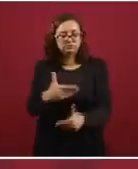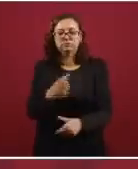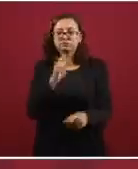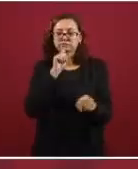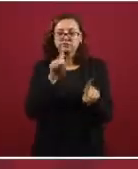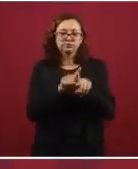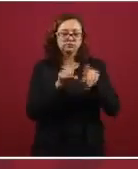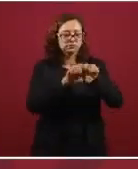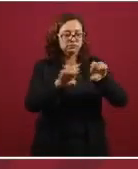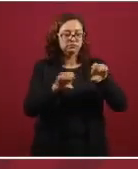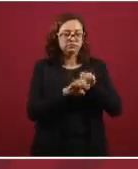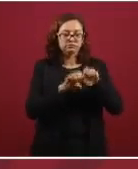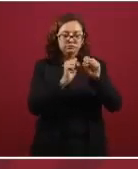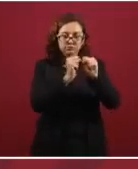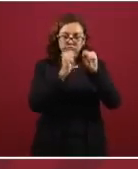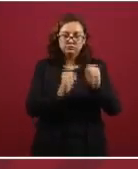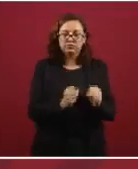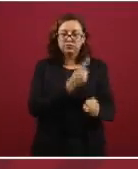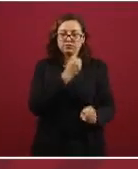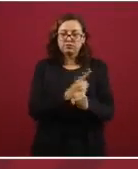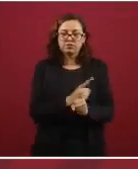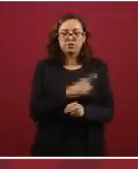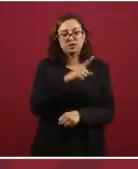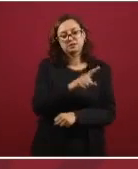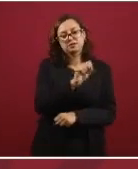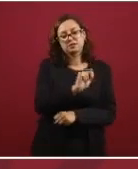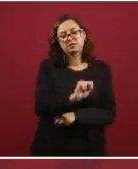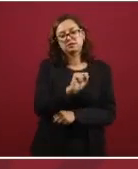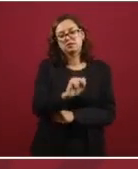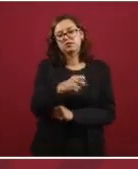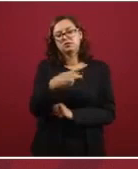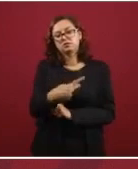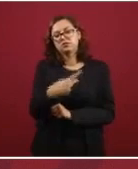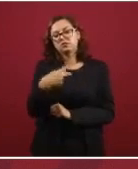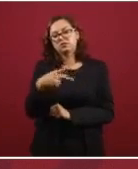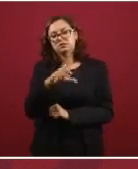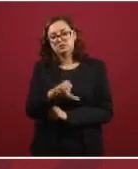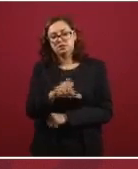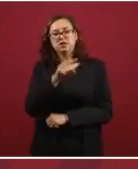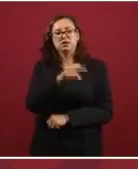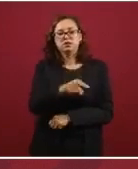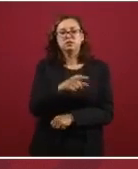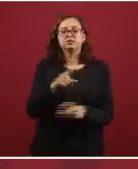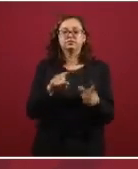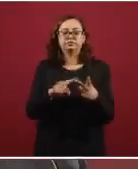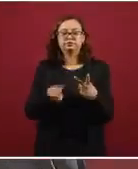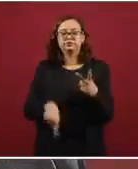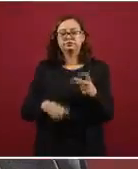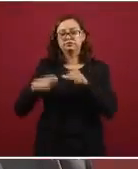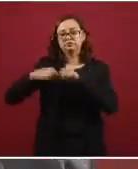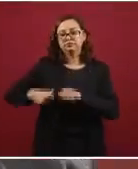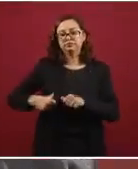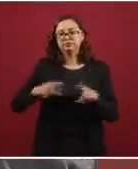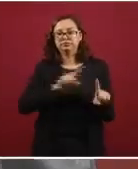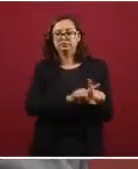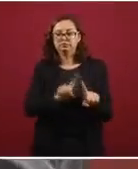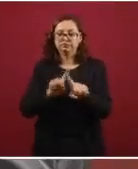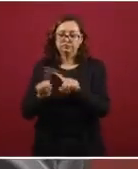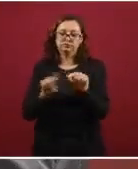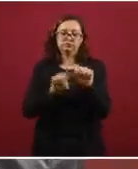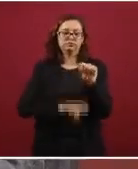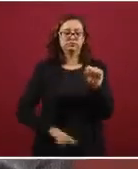encabezado en este caso por la Secretaría de Seguridad Pública, por las autoridades correspondientes, la Guardia